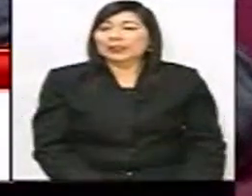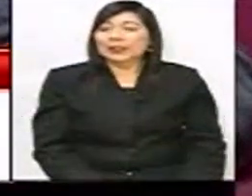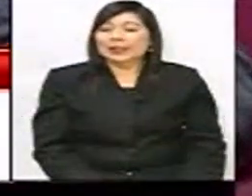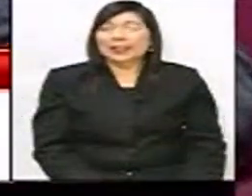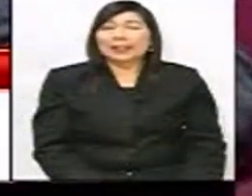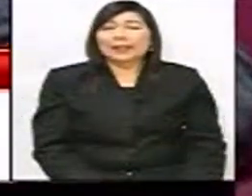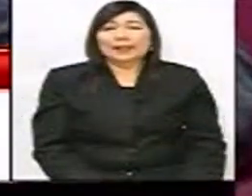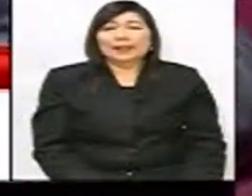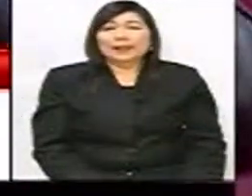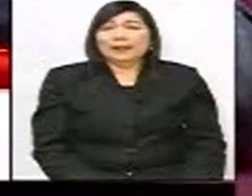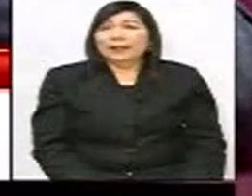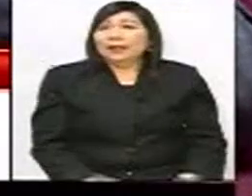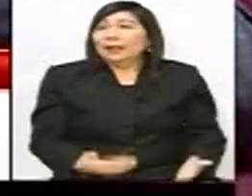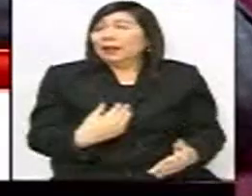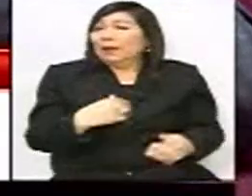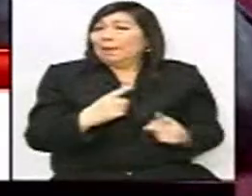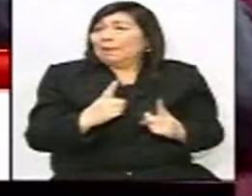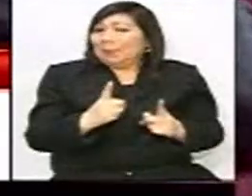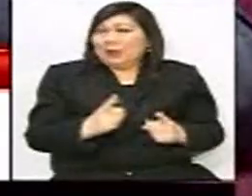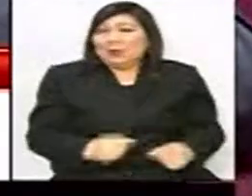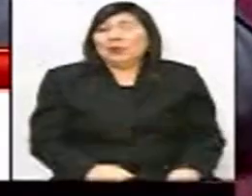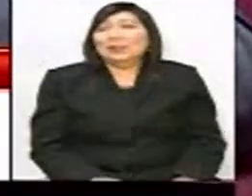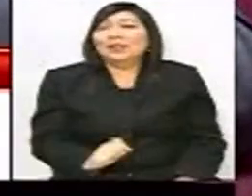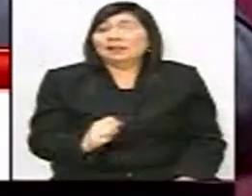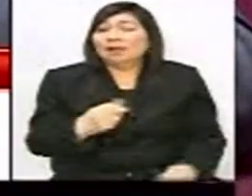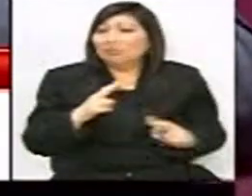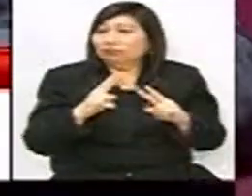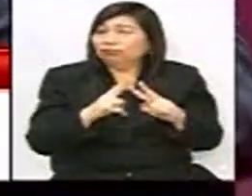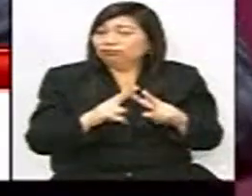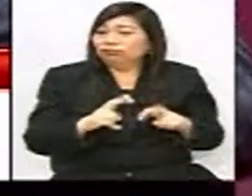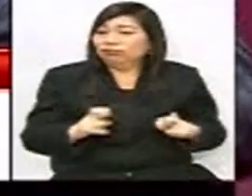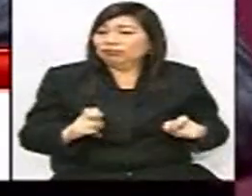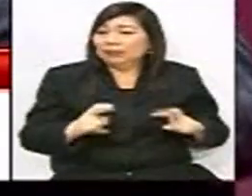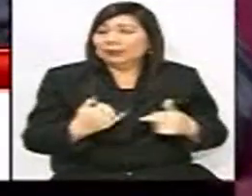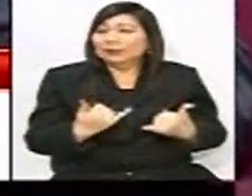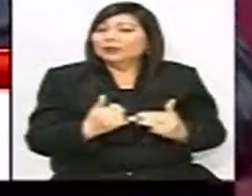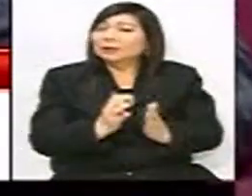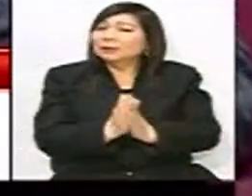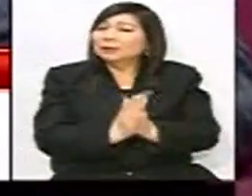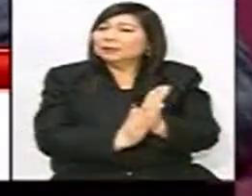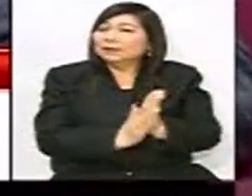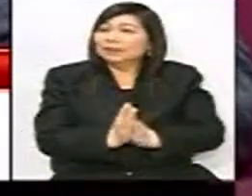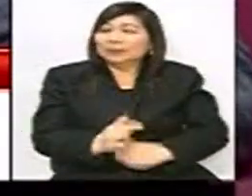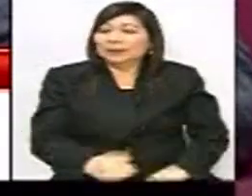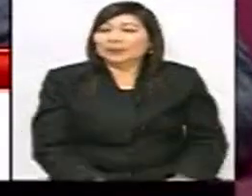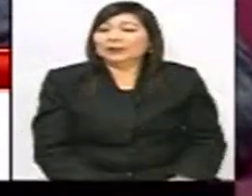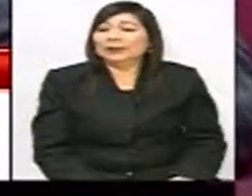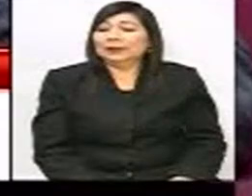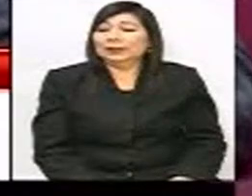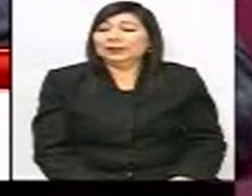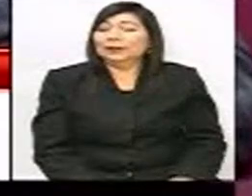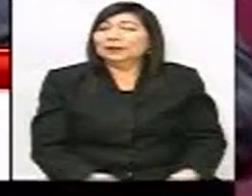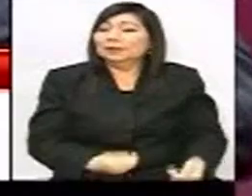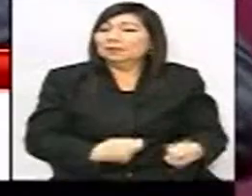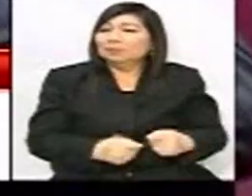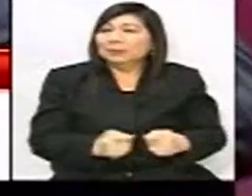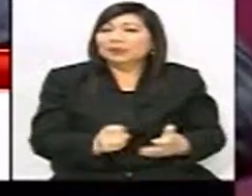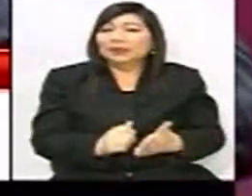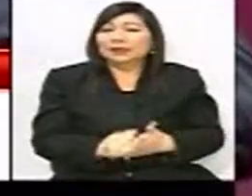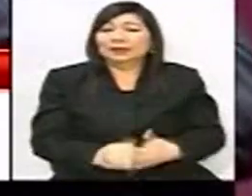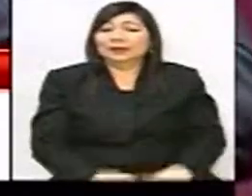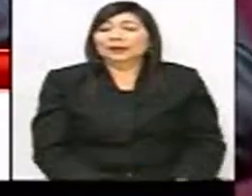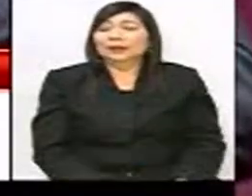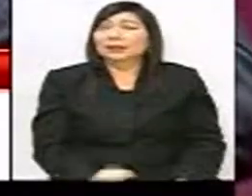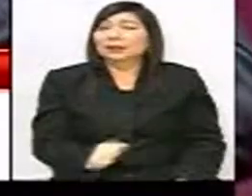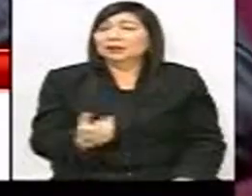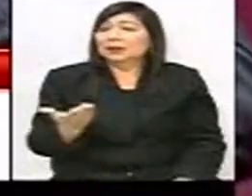Señor presidente, entonces la pregunta para los ciudadanos es si hay un análisis de beneficio, de rentabilidad que se haya generado,